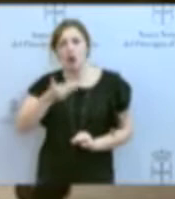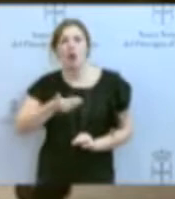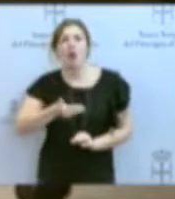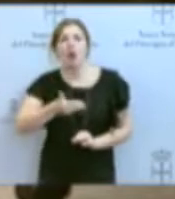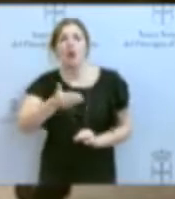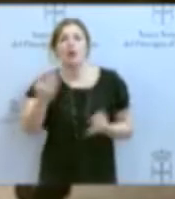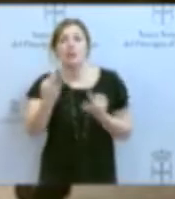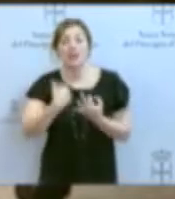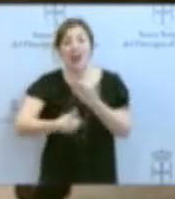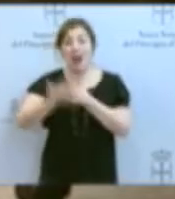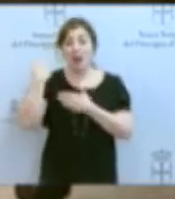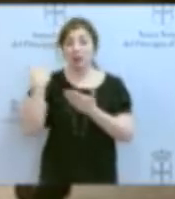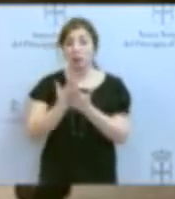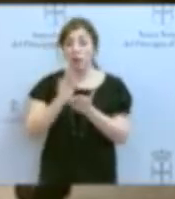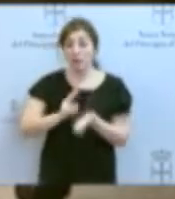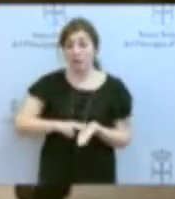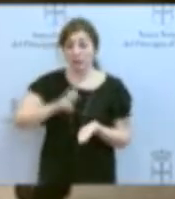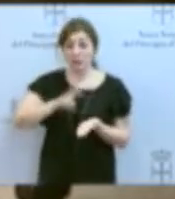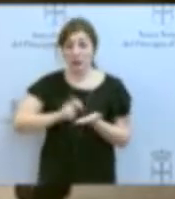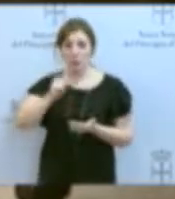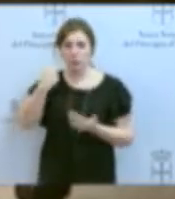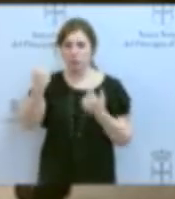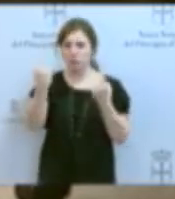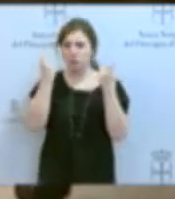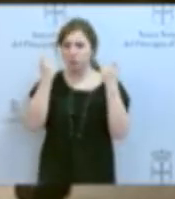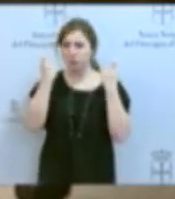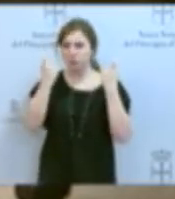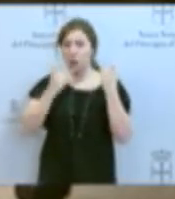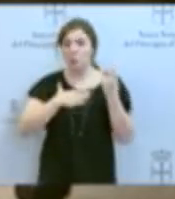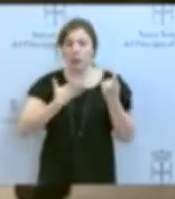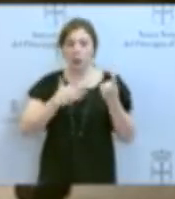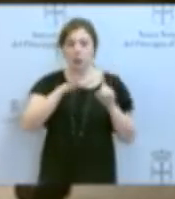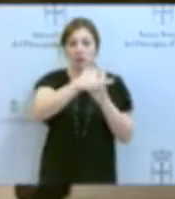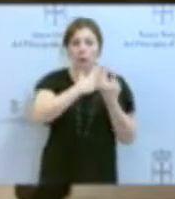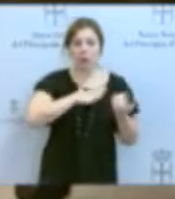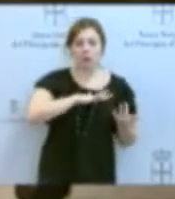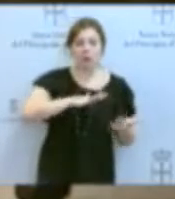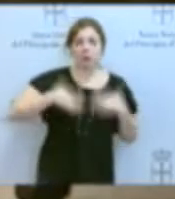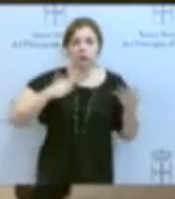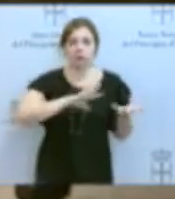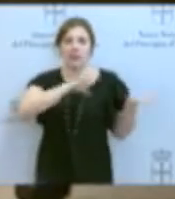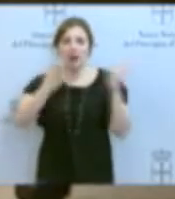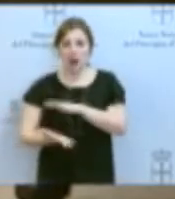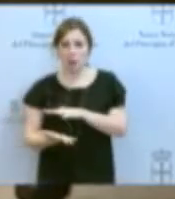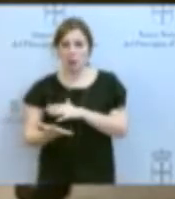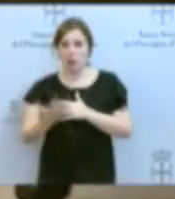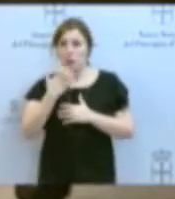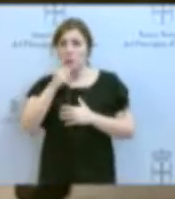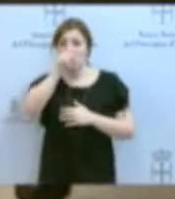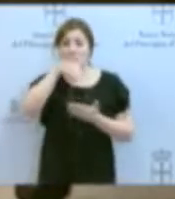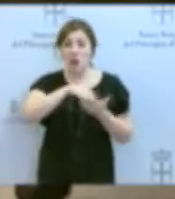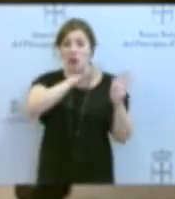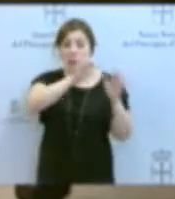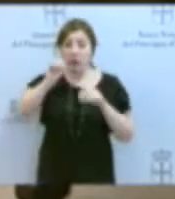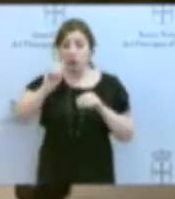lo primero que nos enseñaban era cómo las cosas podían cambiar de un momento para otro, ¿no? Era en 1900 cuando Lord Kelvin decía